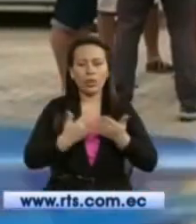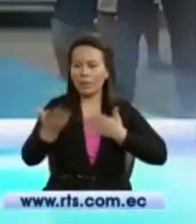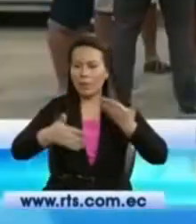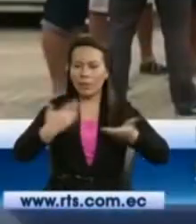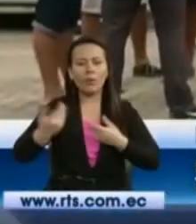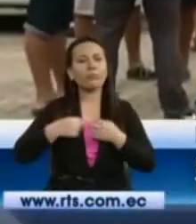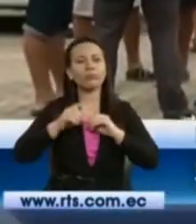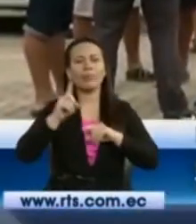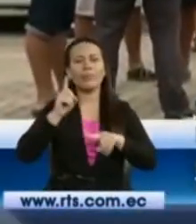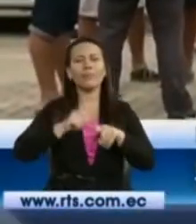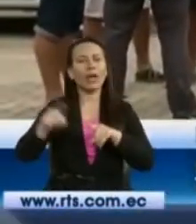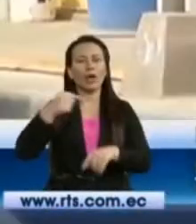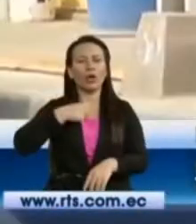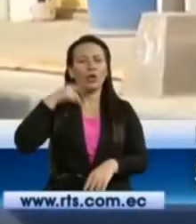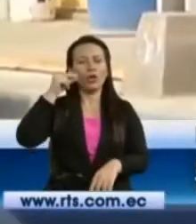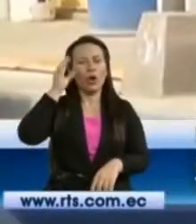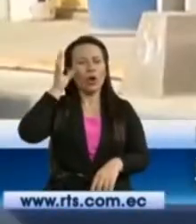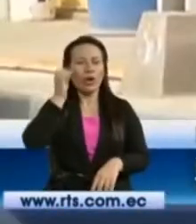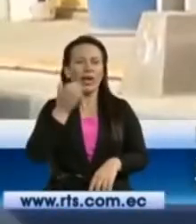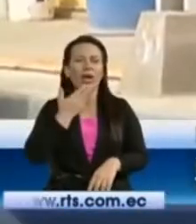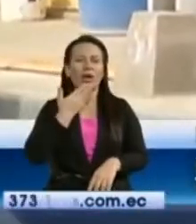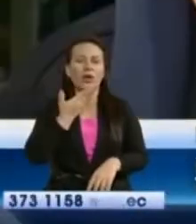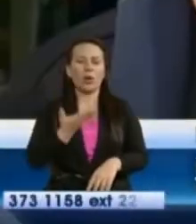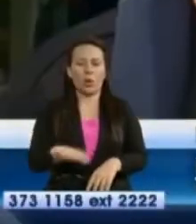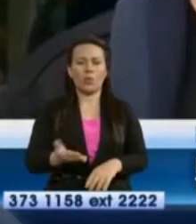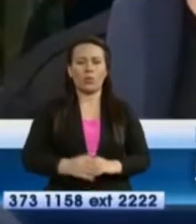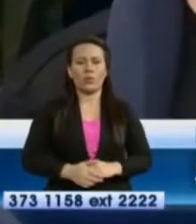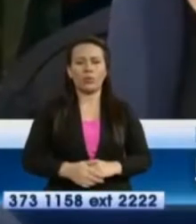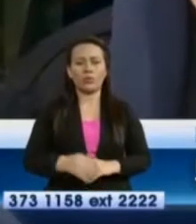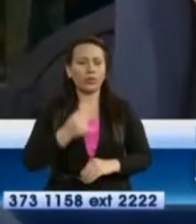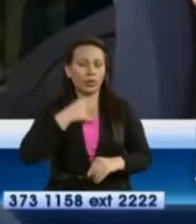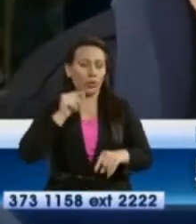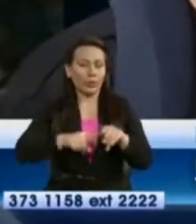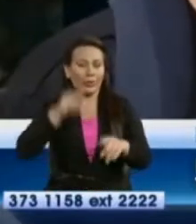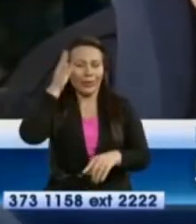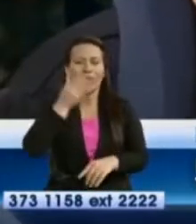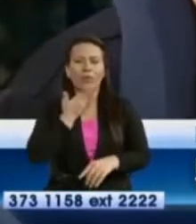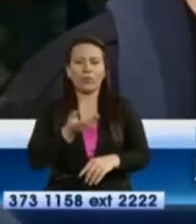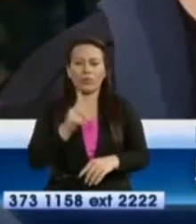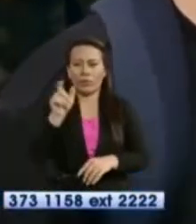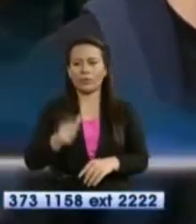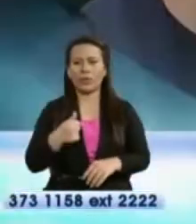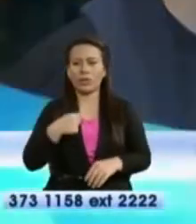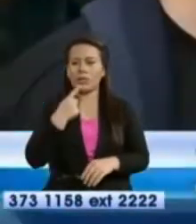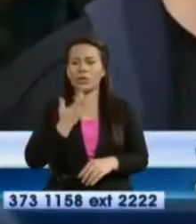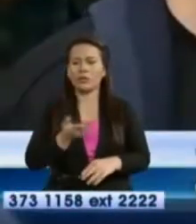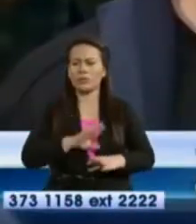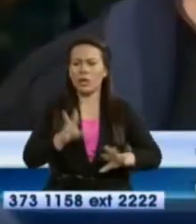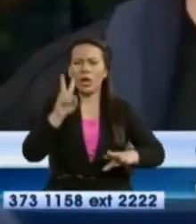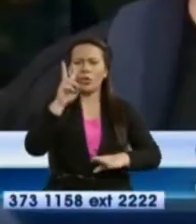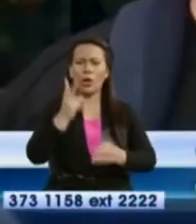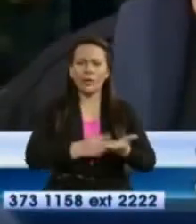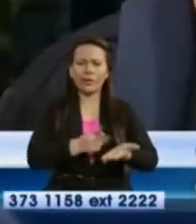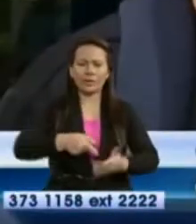inaugura oficialmente a los 2 días que yo estoy en Ecuador. Previo a eso, cuando toco a mi hija,